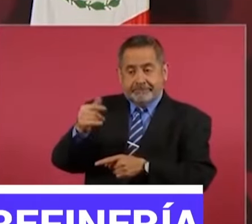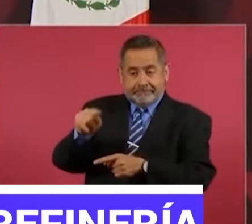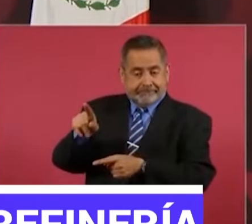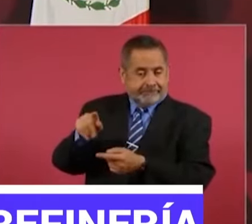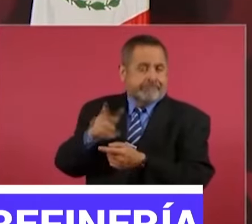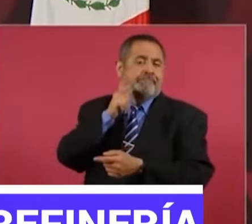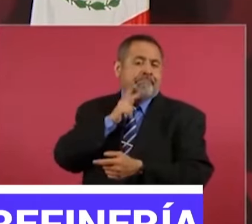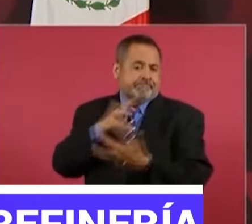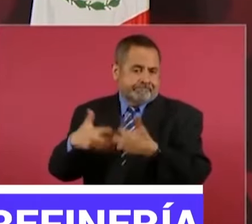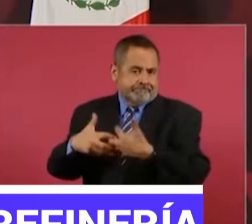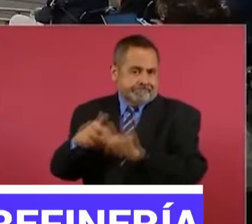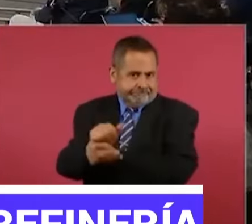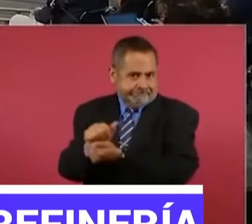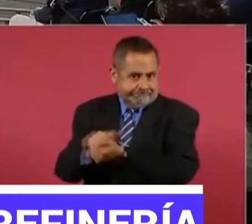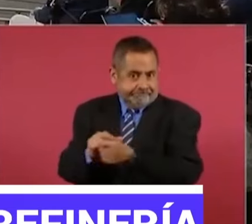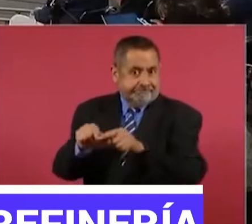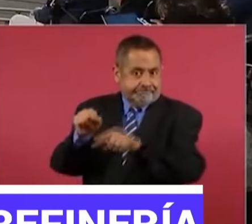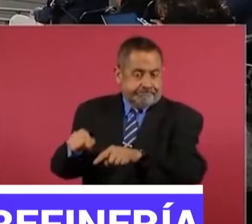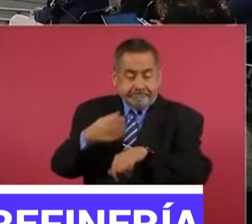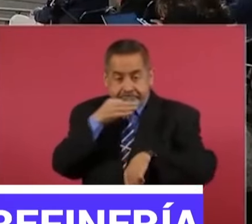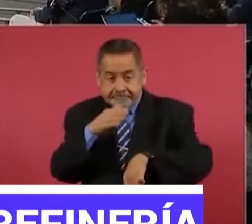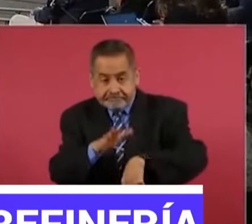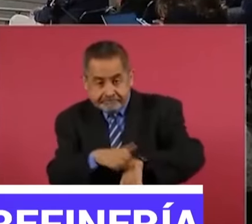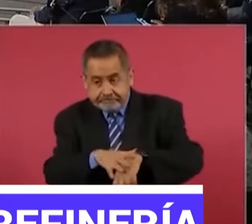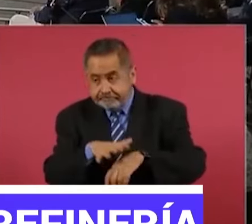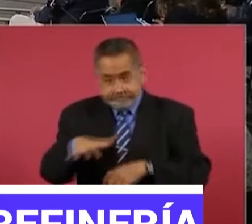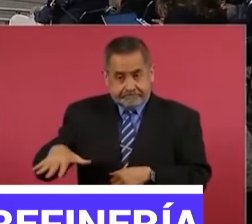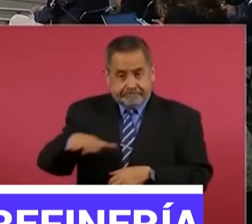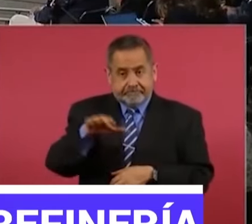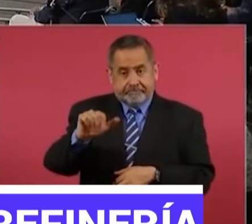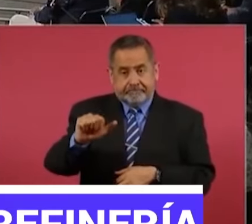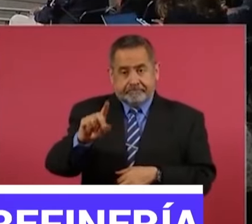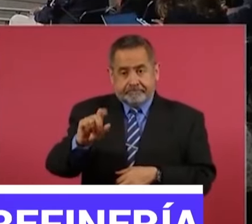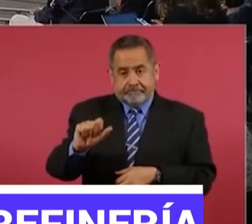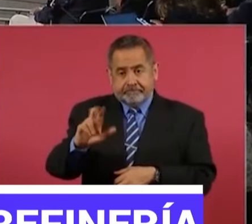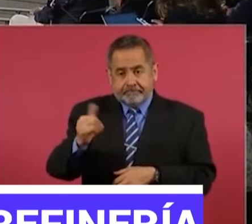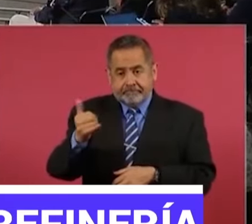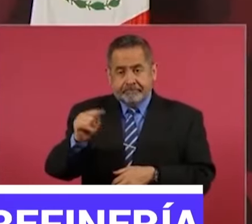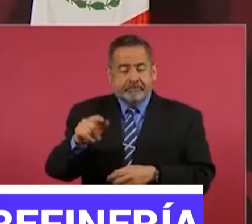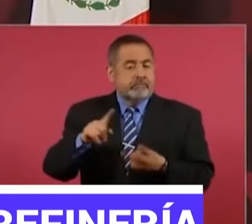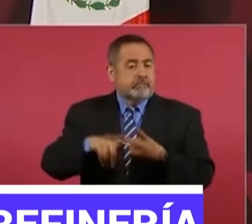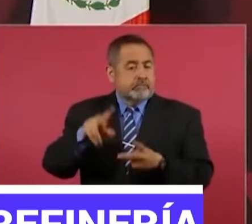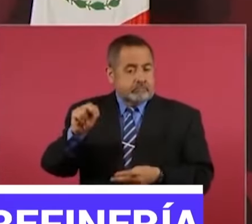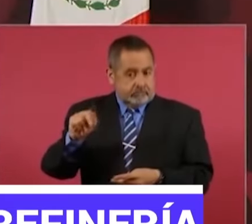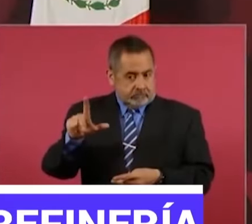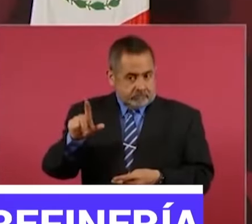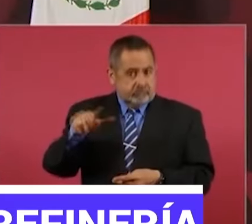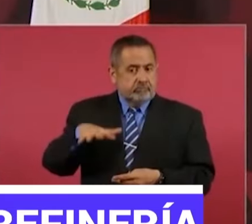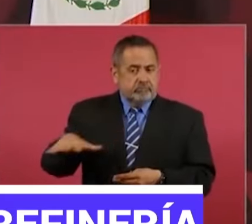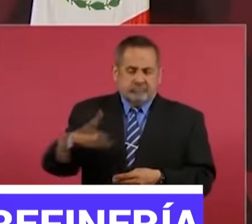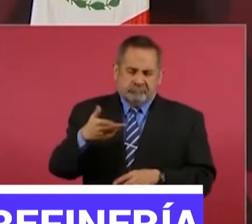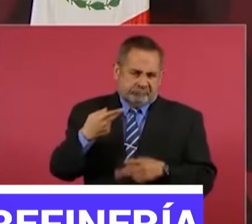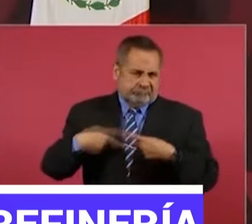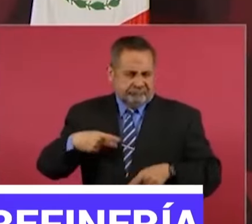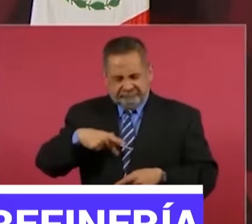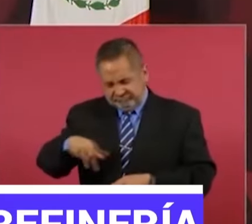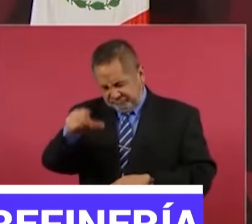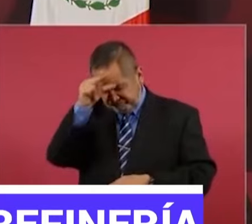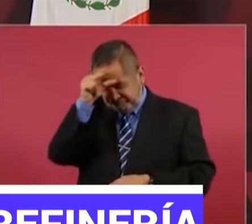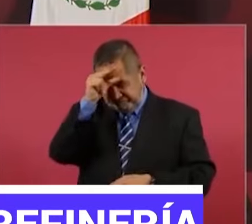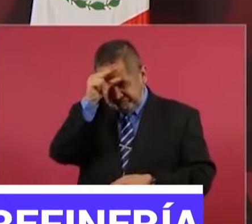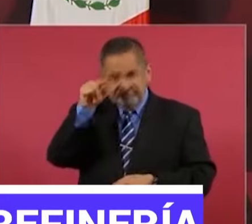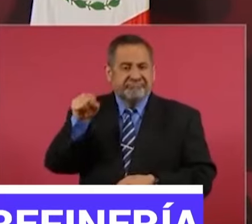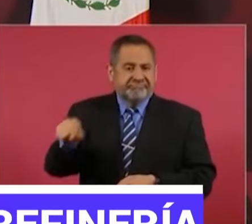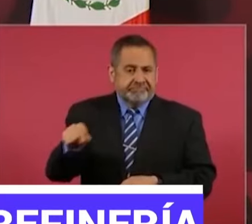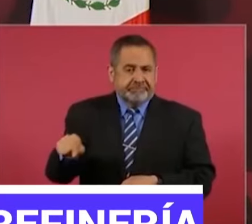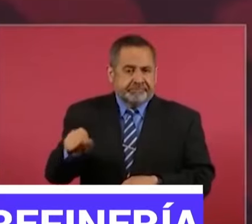Cadereyta, Cosme Leal, quien se pronunció en defensa de la refinería. López Obrador señaló que ordenó al director de Pemex que presente un informe